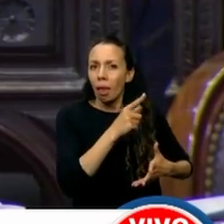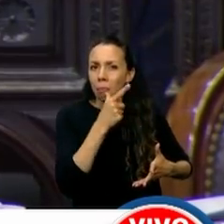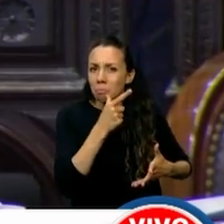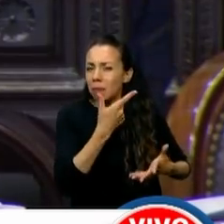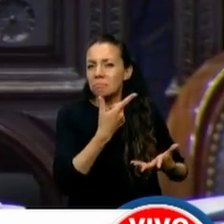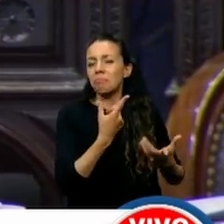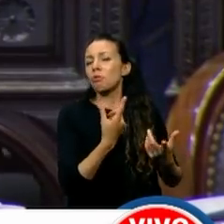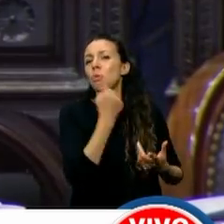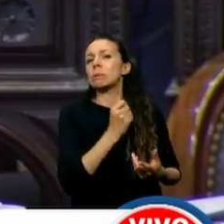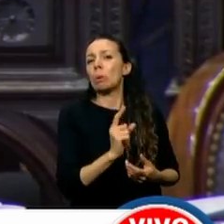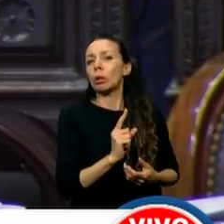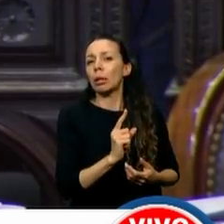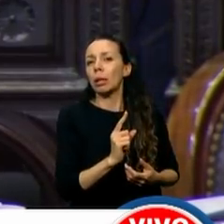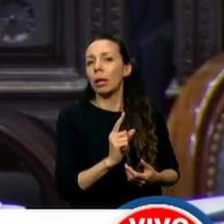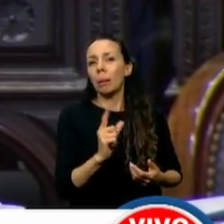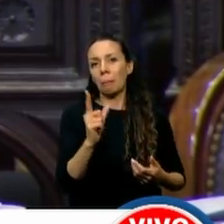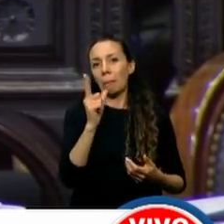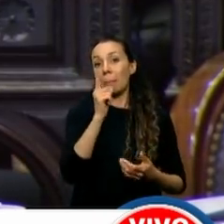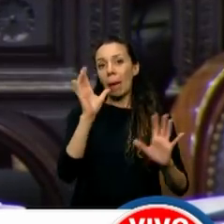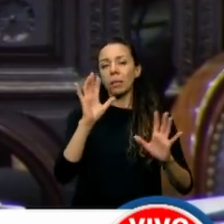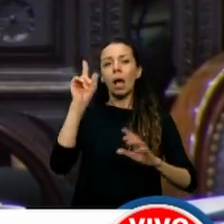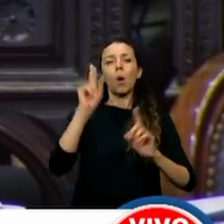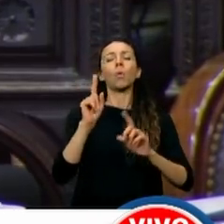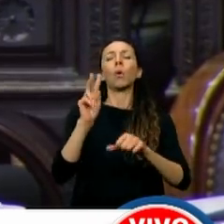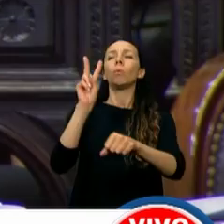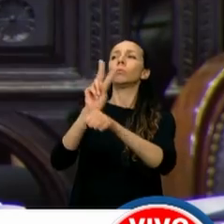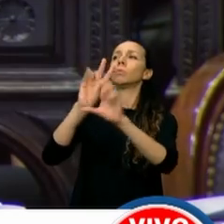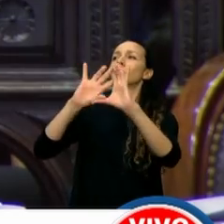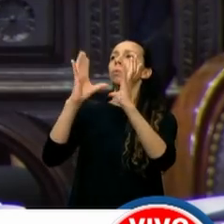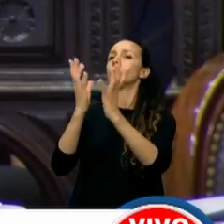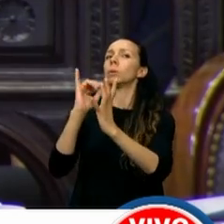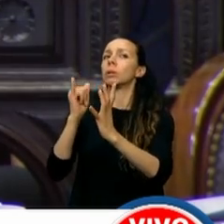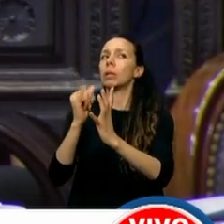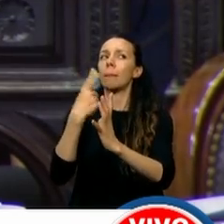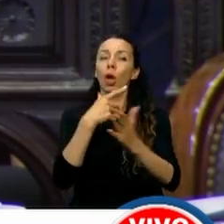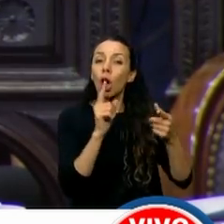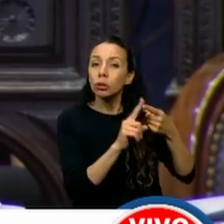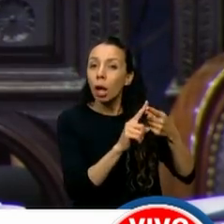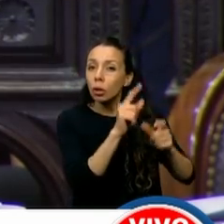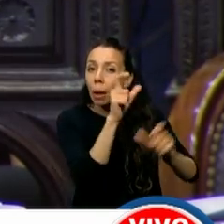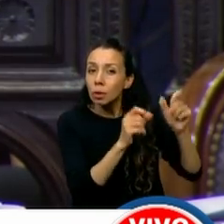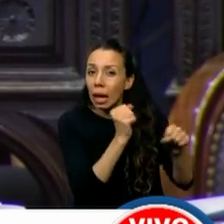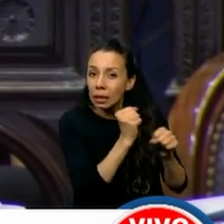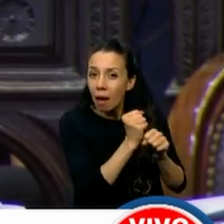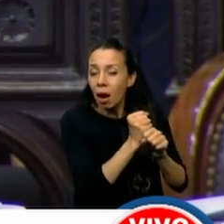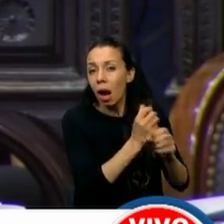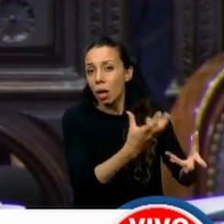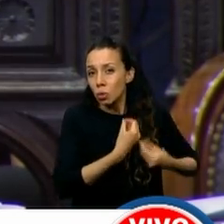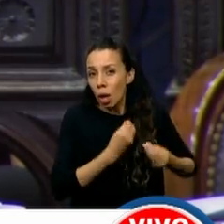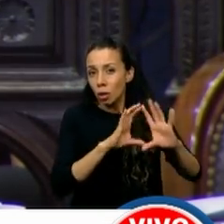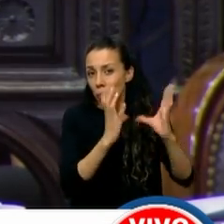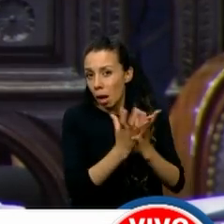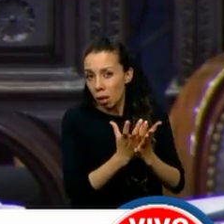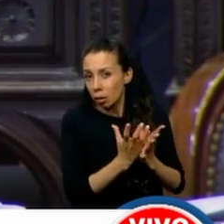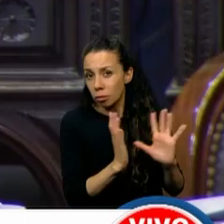ambientalismo que se acaba en la puerta de los poderes concentrados también lo vimos hace algunas semanas cuando pese a la audiencia pública con